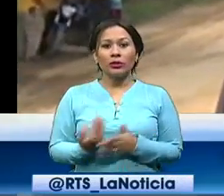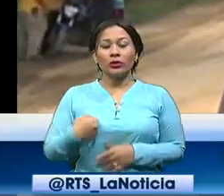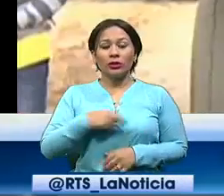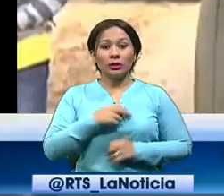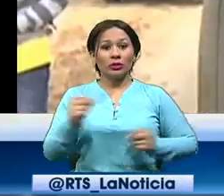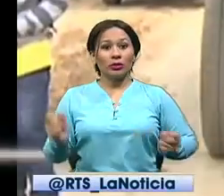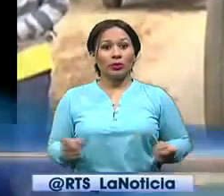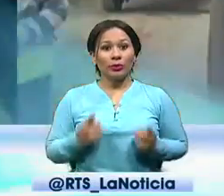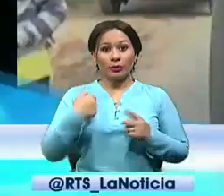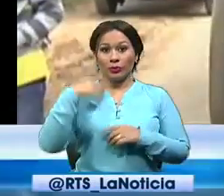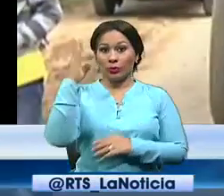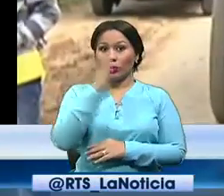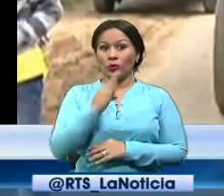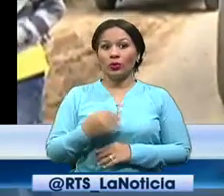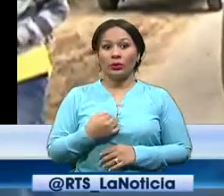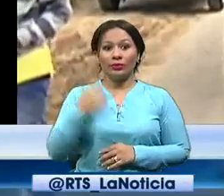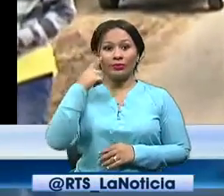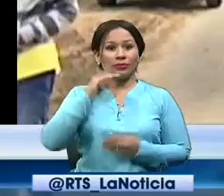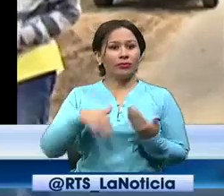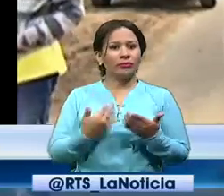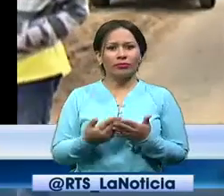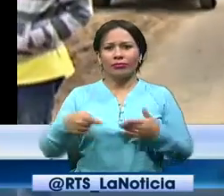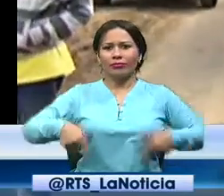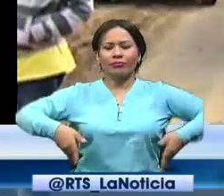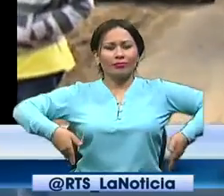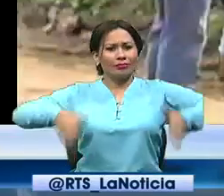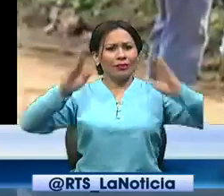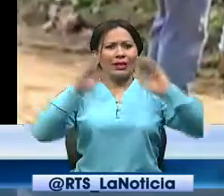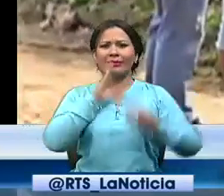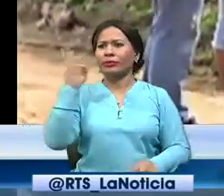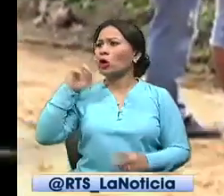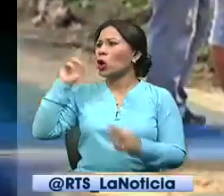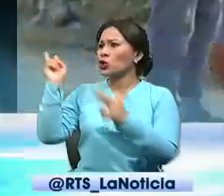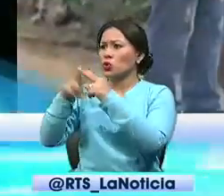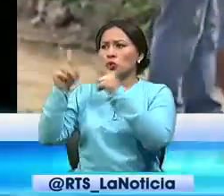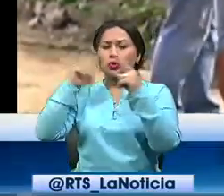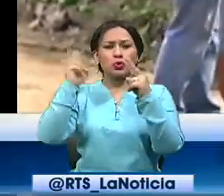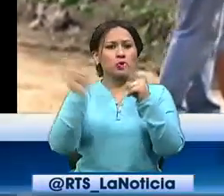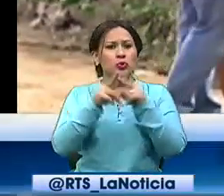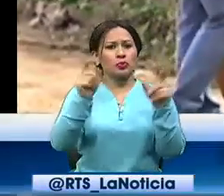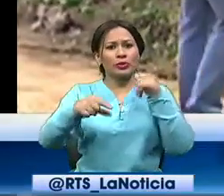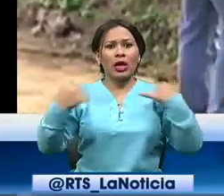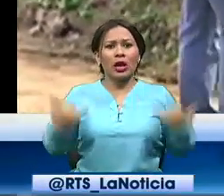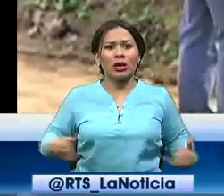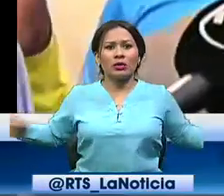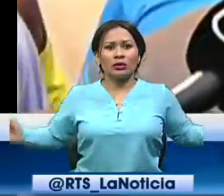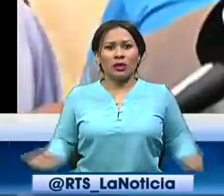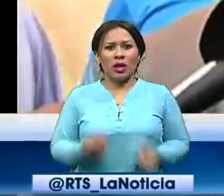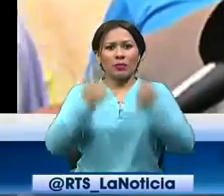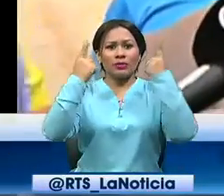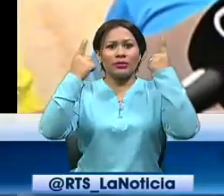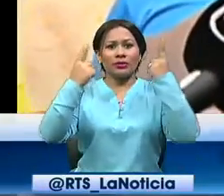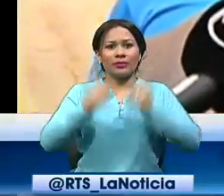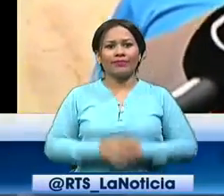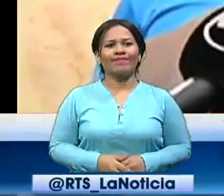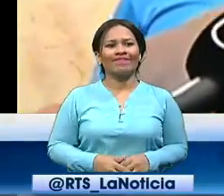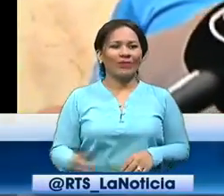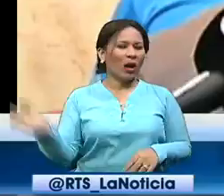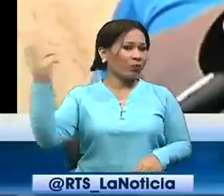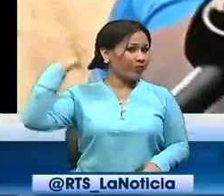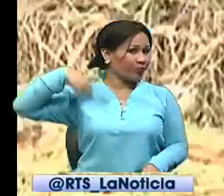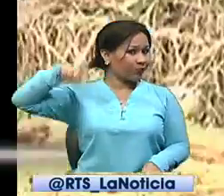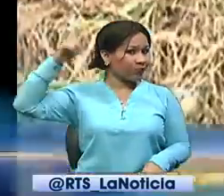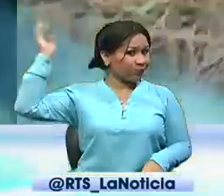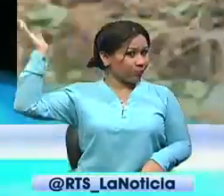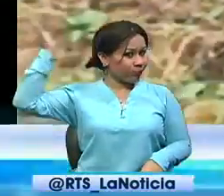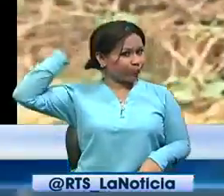¿no? Todos, la mayoría, se conoce por aquí las personas y no se sabe nada de ningún desaparecido. Al parecer tiene un golpe en la cabeza,